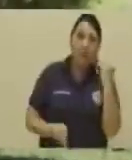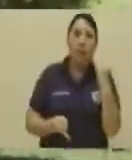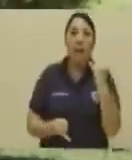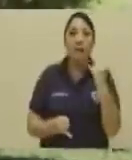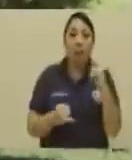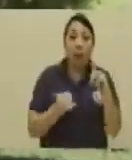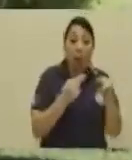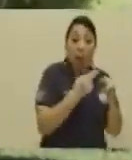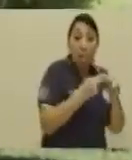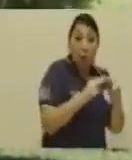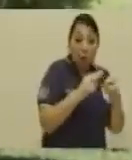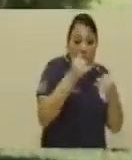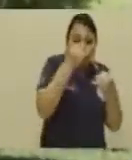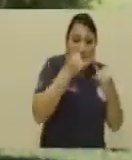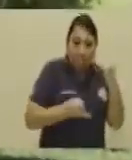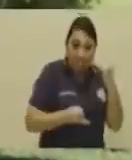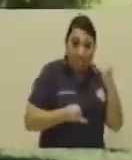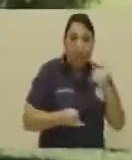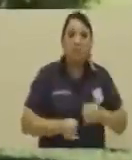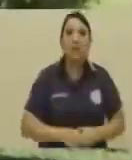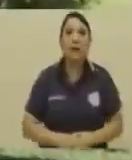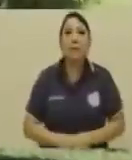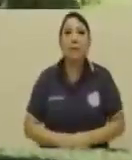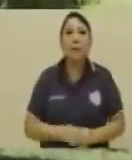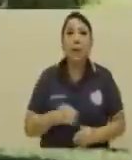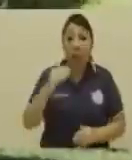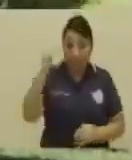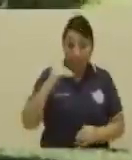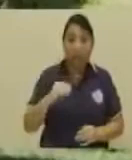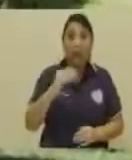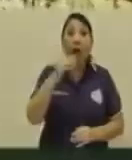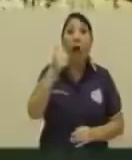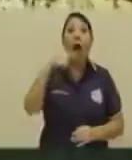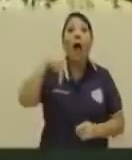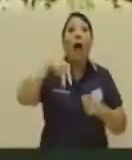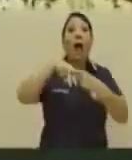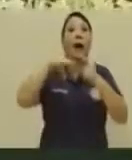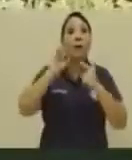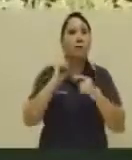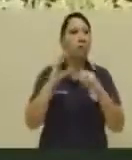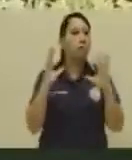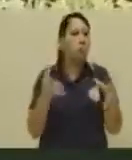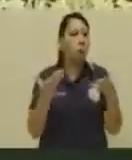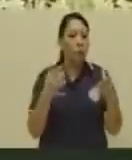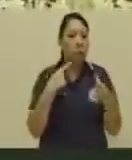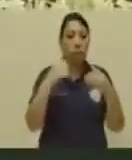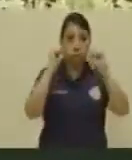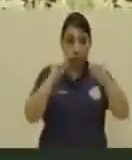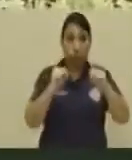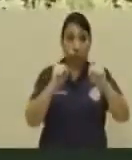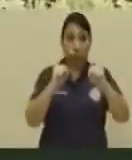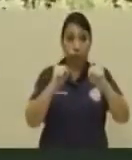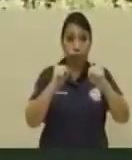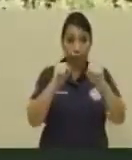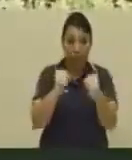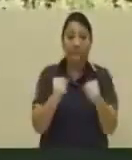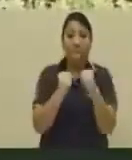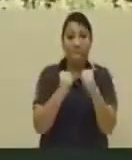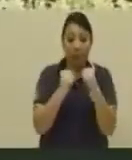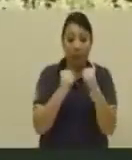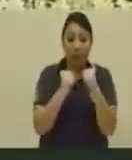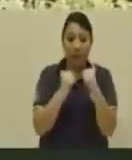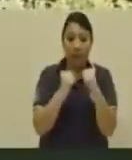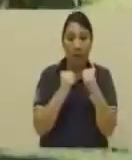movimiento mayoritario y va a bajar para la seña de finalizar. Para la seña de año vamos a empuñar nuestras manos,